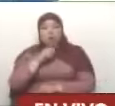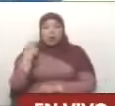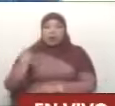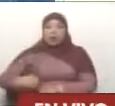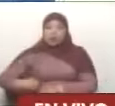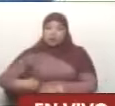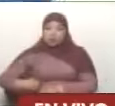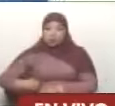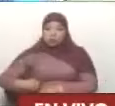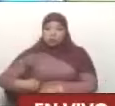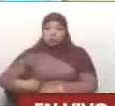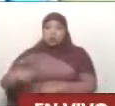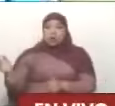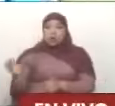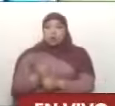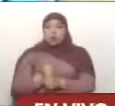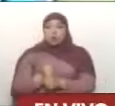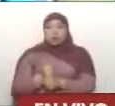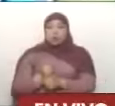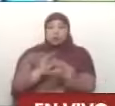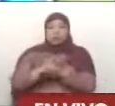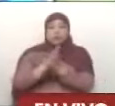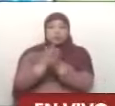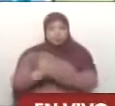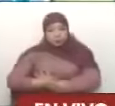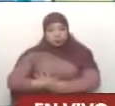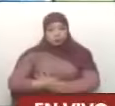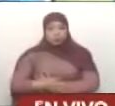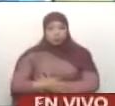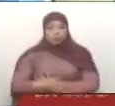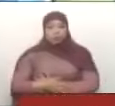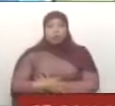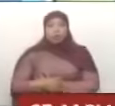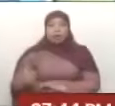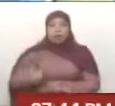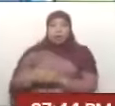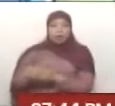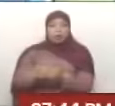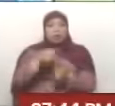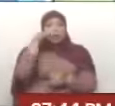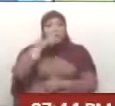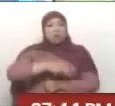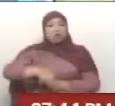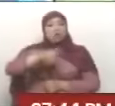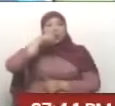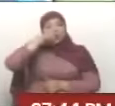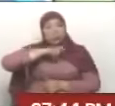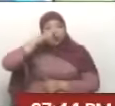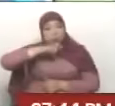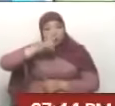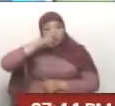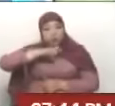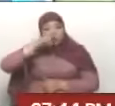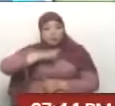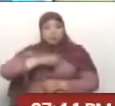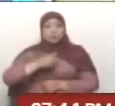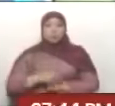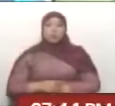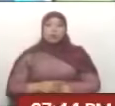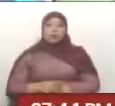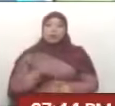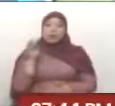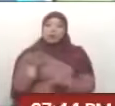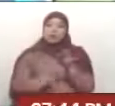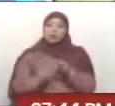Soviética, los campos de exterminio, la persecución contra el pueblo judío. El holocausto